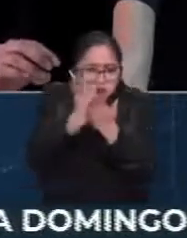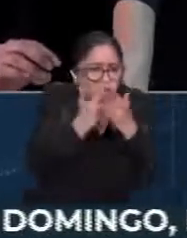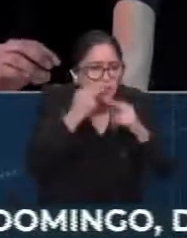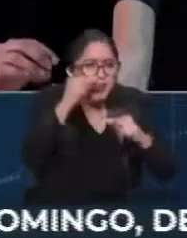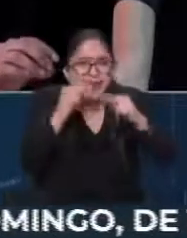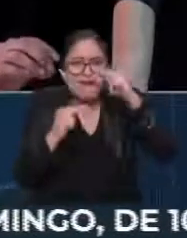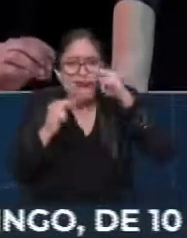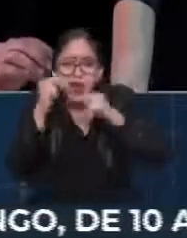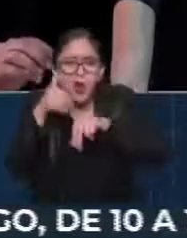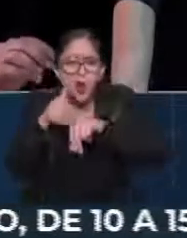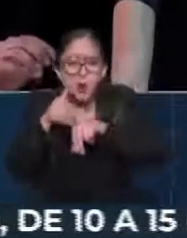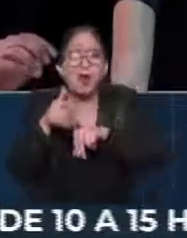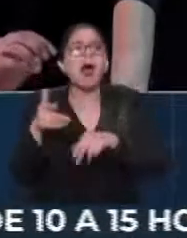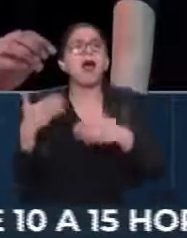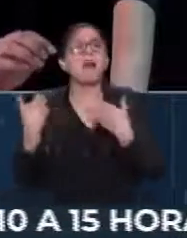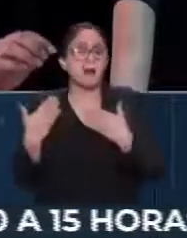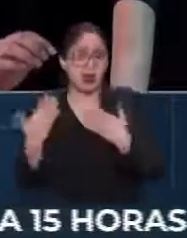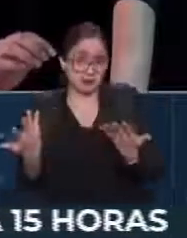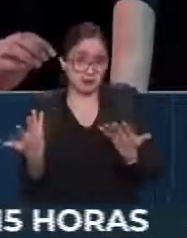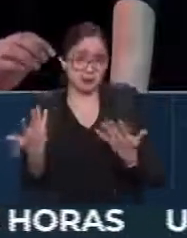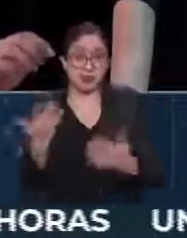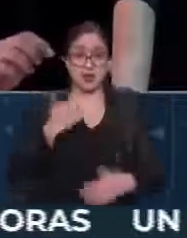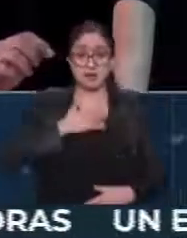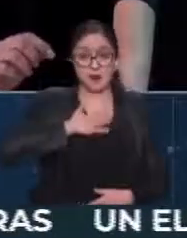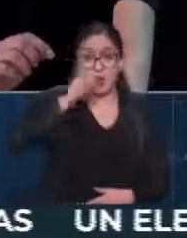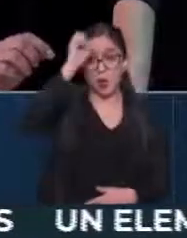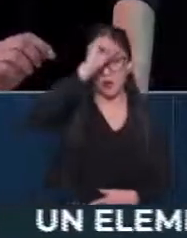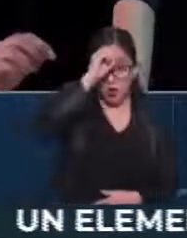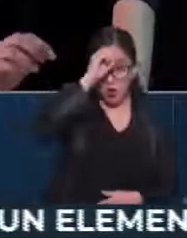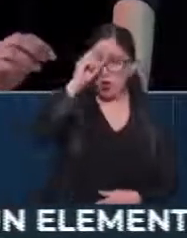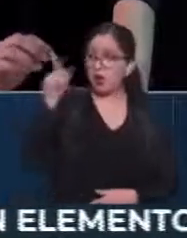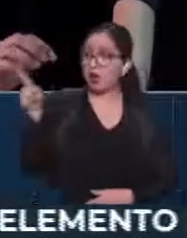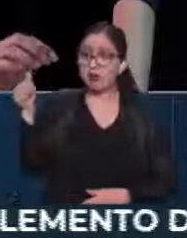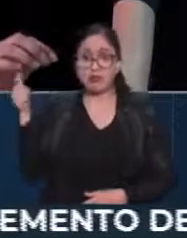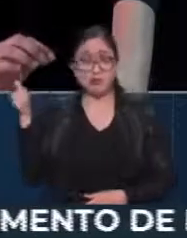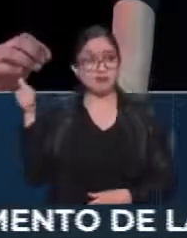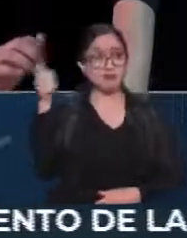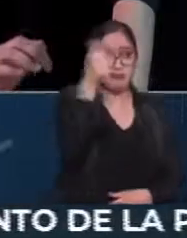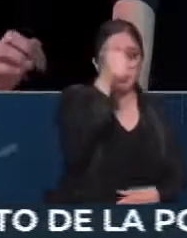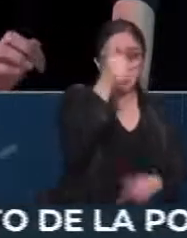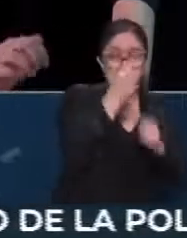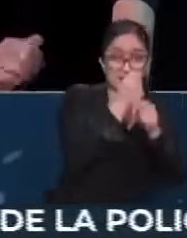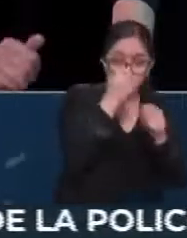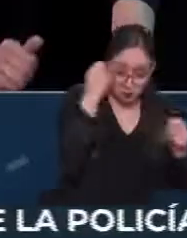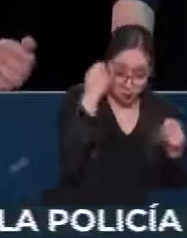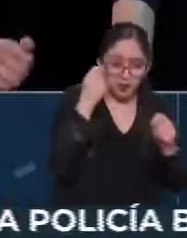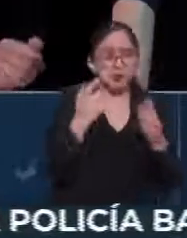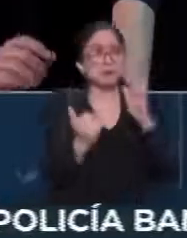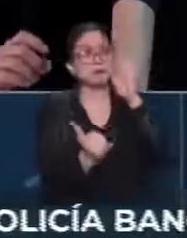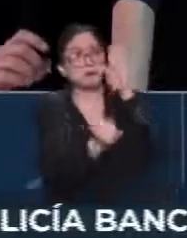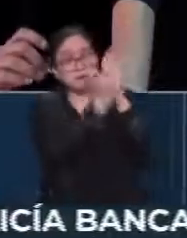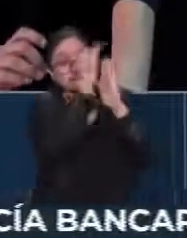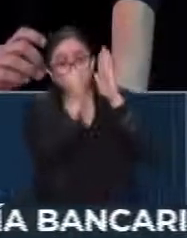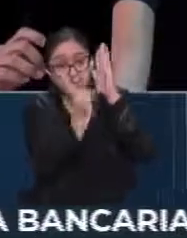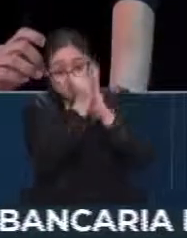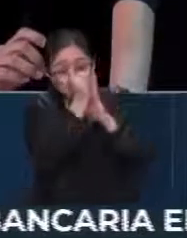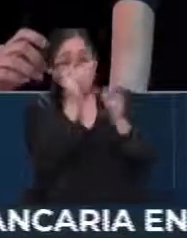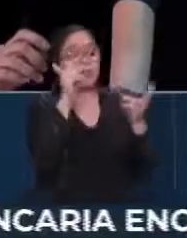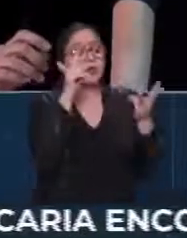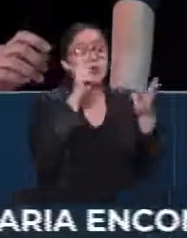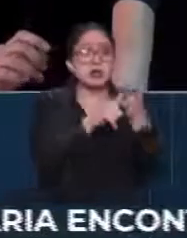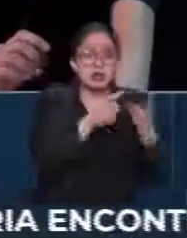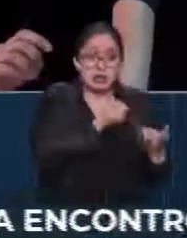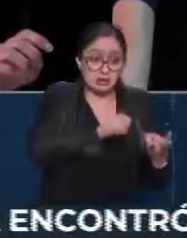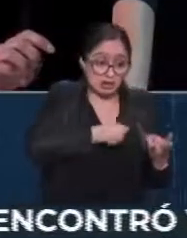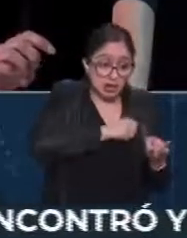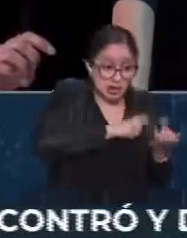tan importante como el traslado, la infraestructura y las condiciones de sanidad son las